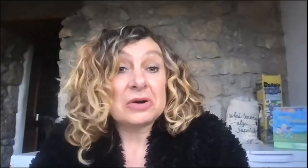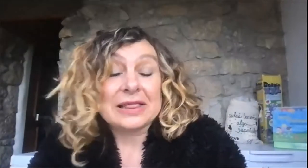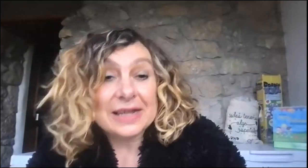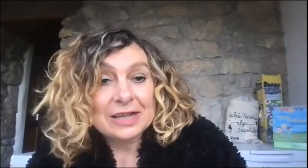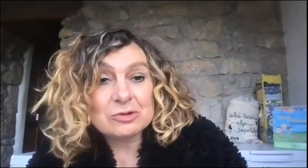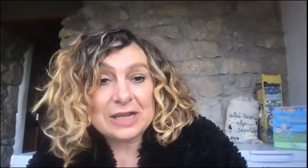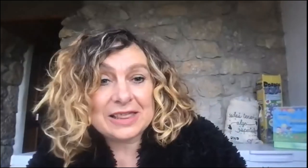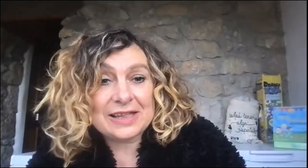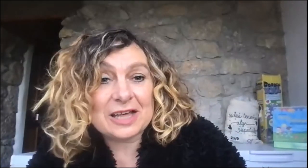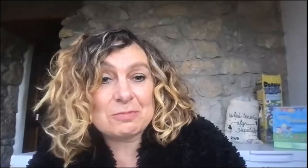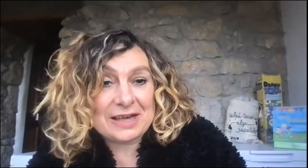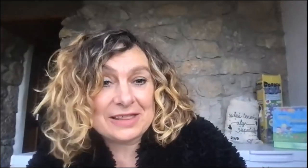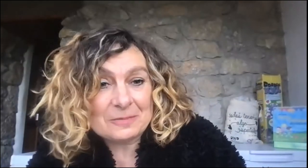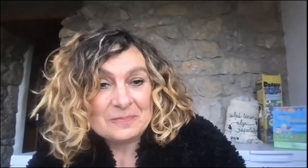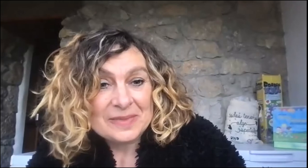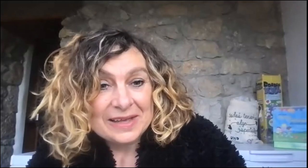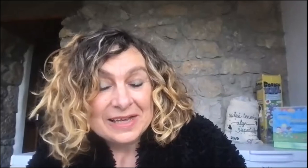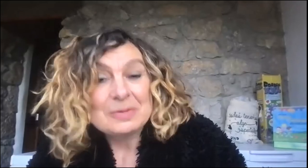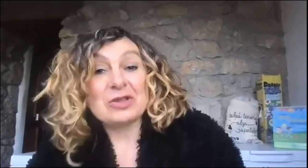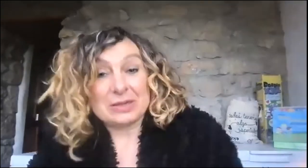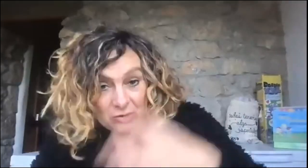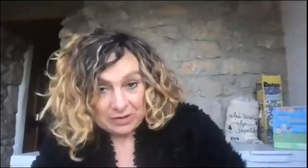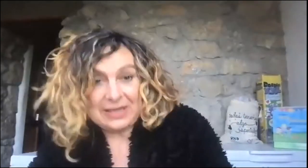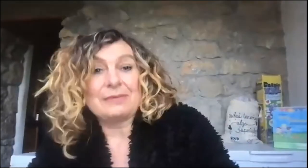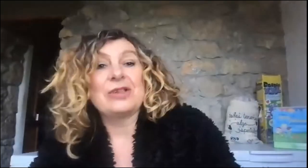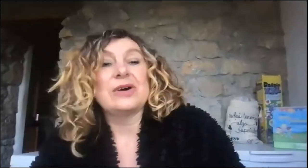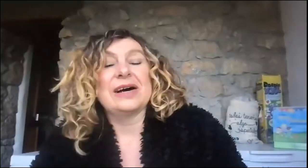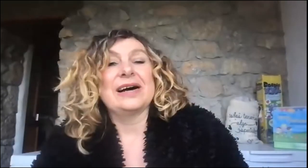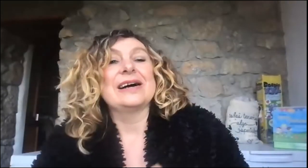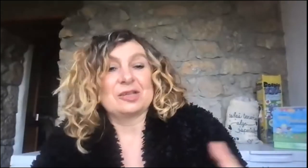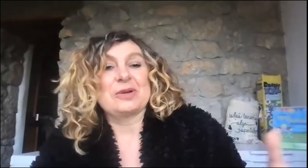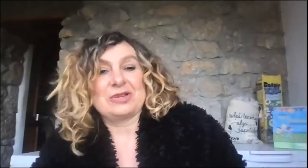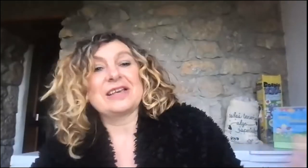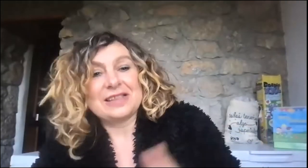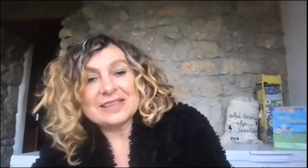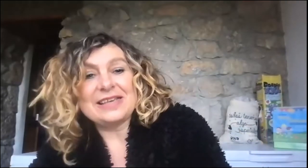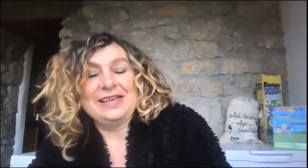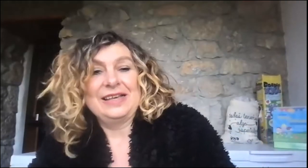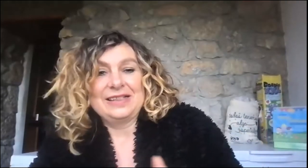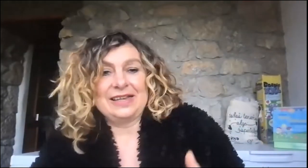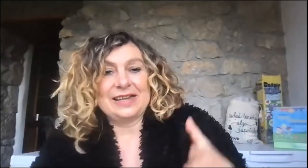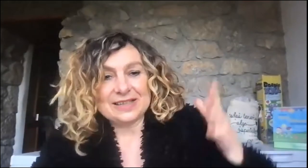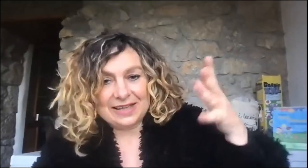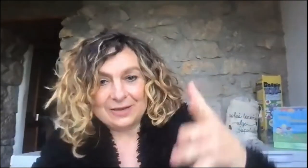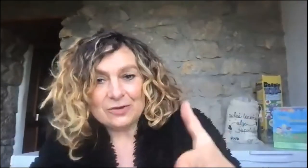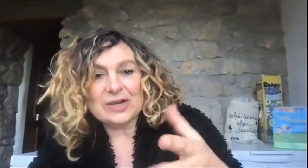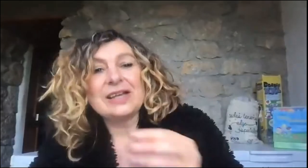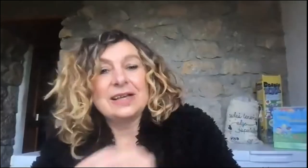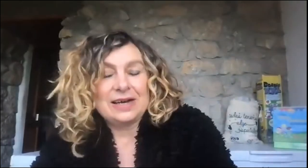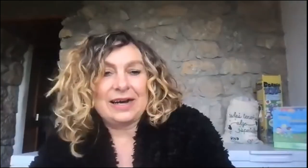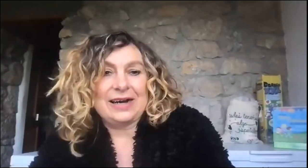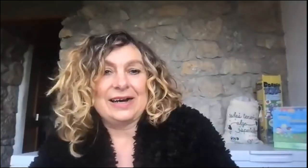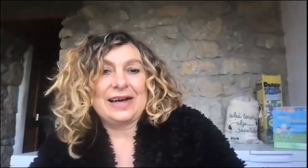pues no captan la sutileza de esa explicación. Pero sin embargo he llevado a las personas que sí tienen ese